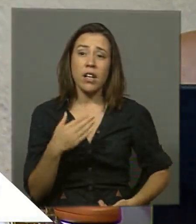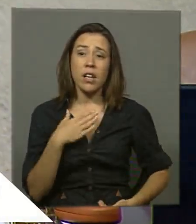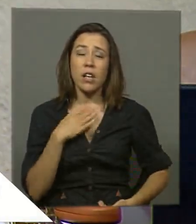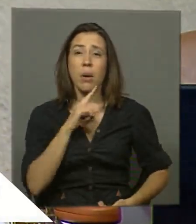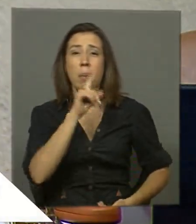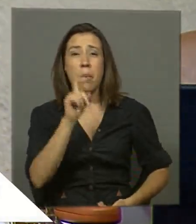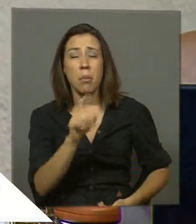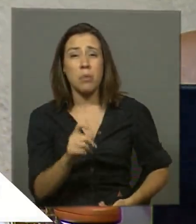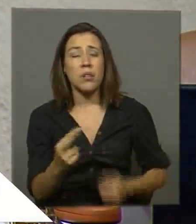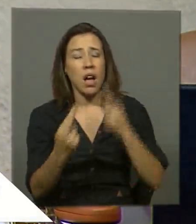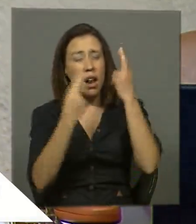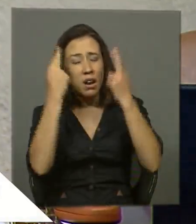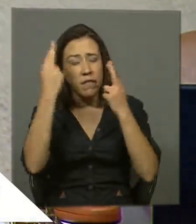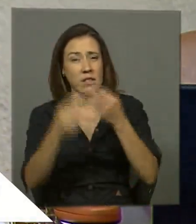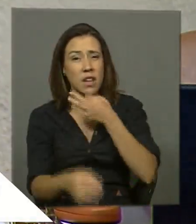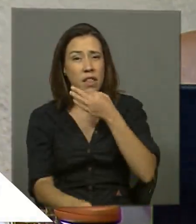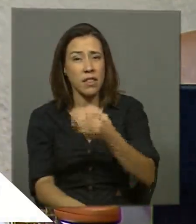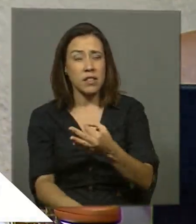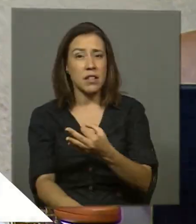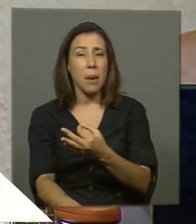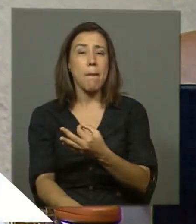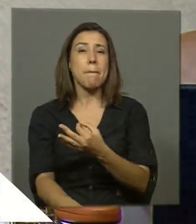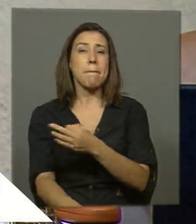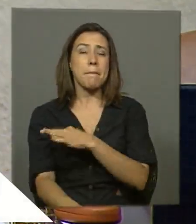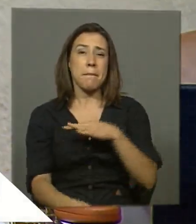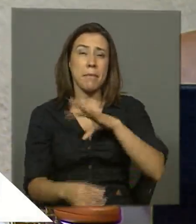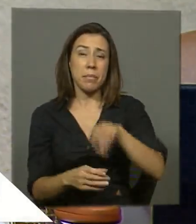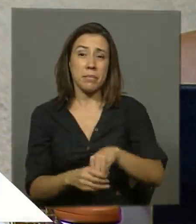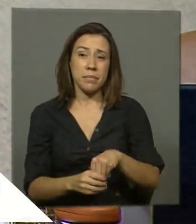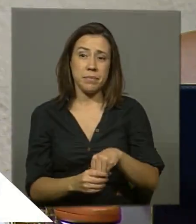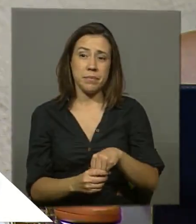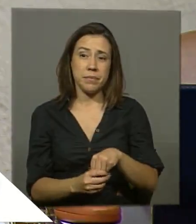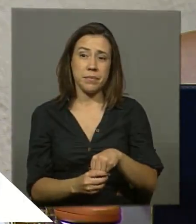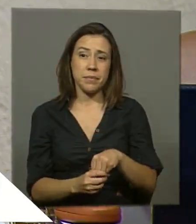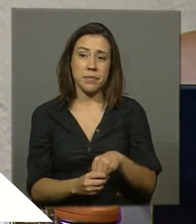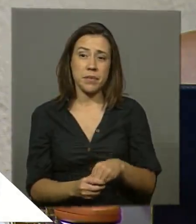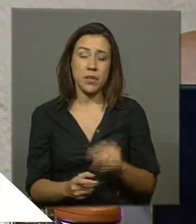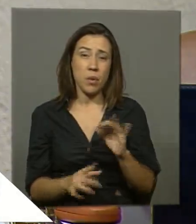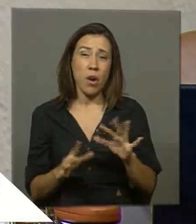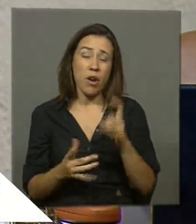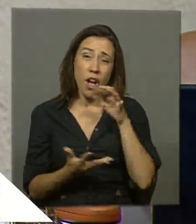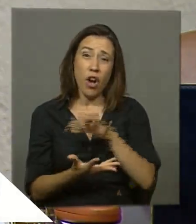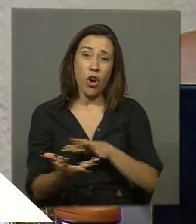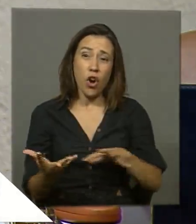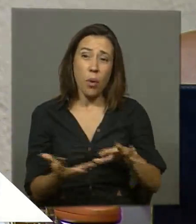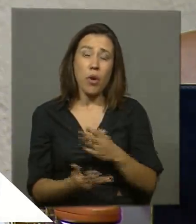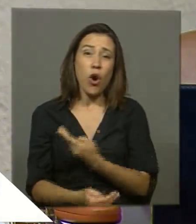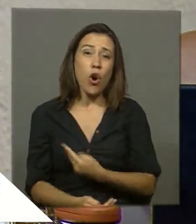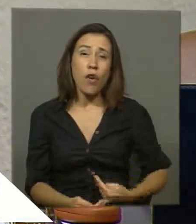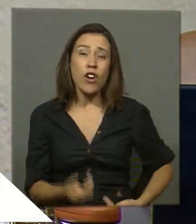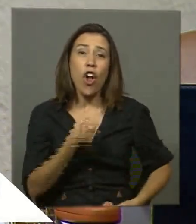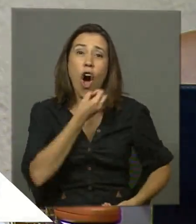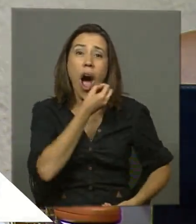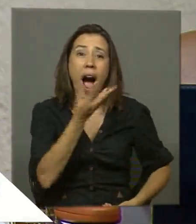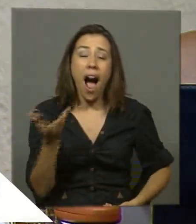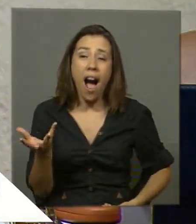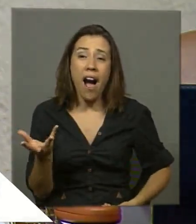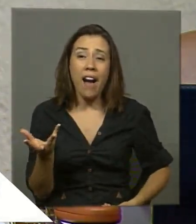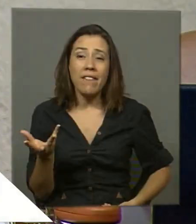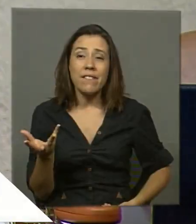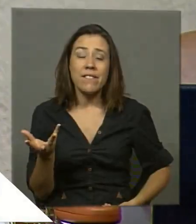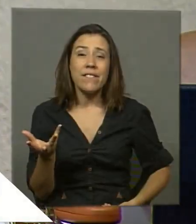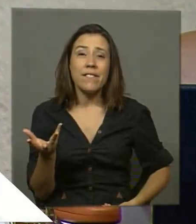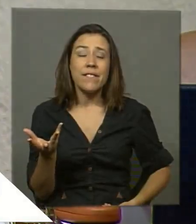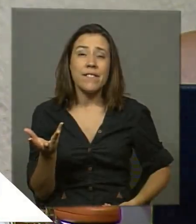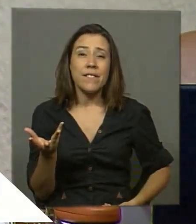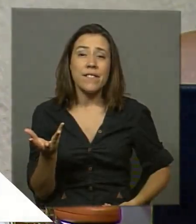reflexiones plantearle al ministro del interior mire se algo complejo que el gobierno diga que el